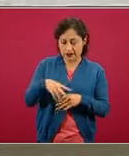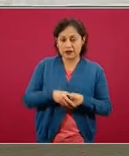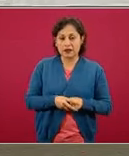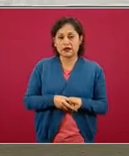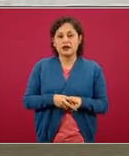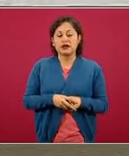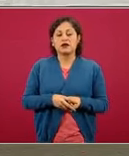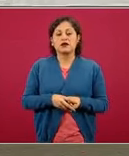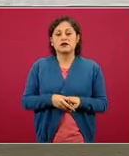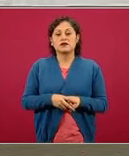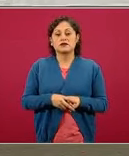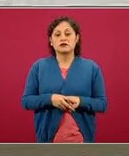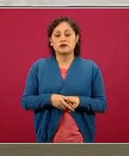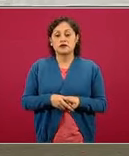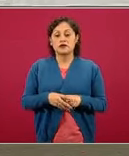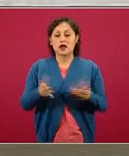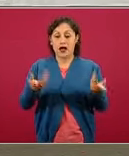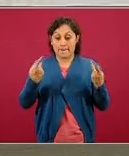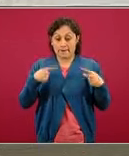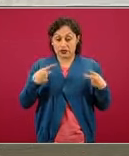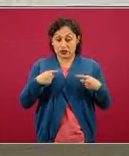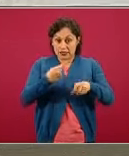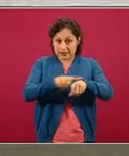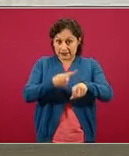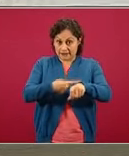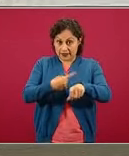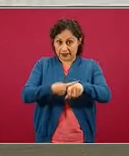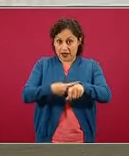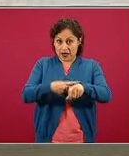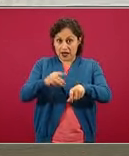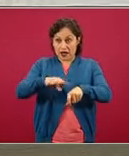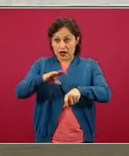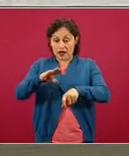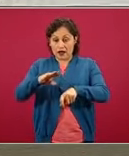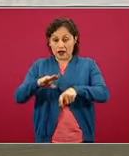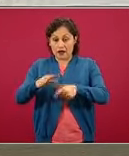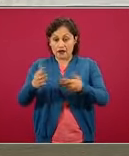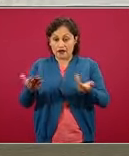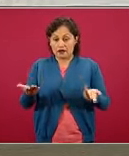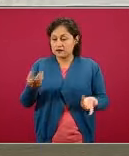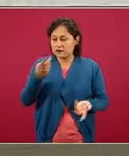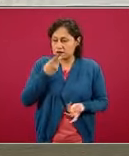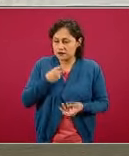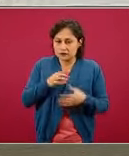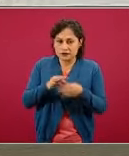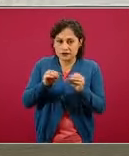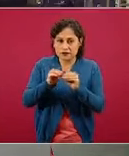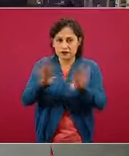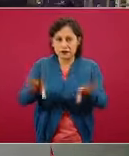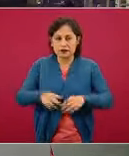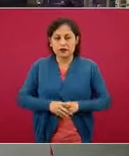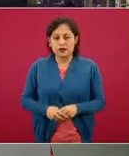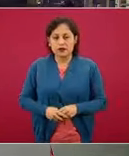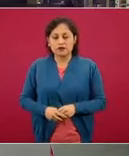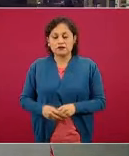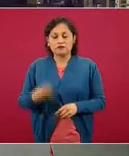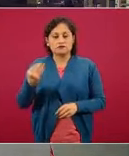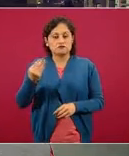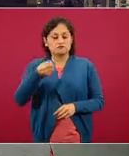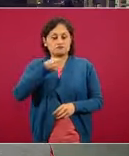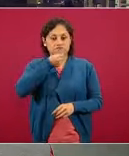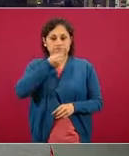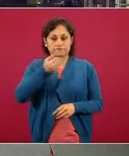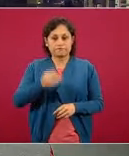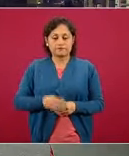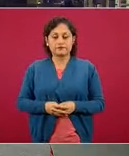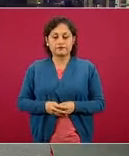En el de las comorbilidades como tal. No sé si me podrías. Si hay más muertos por COVID, hay